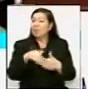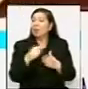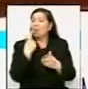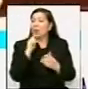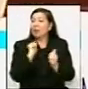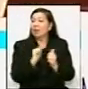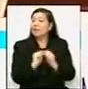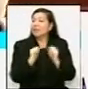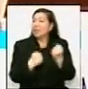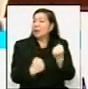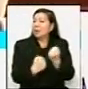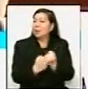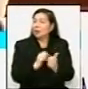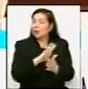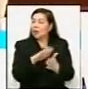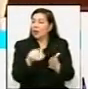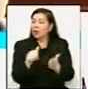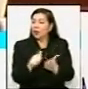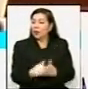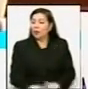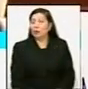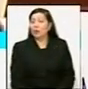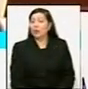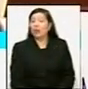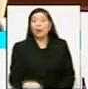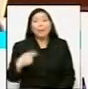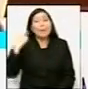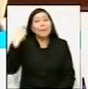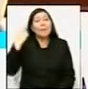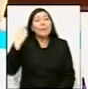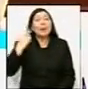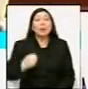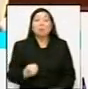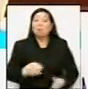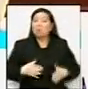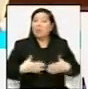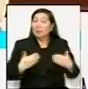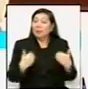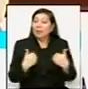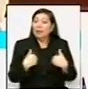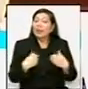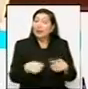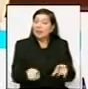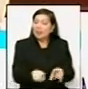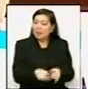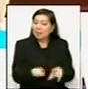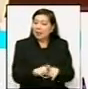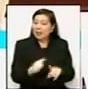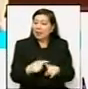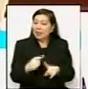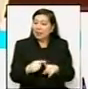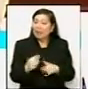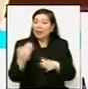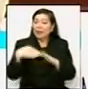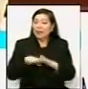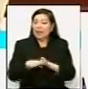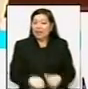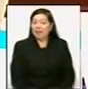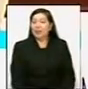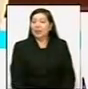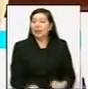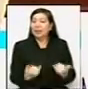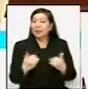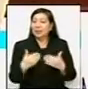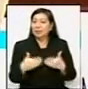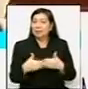los que hemos apoyado todos en el espacio político, podamos tener también diversos aportes dentro de este